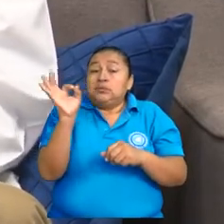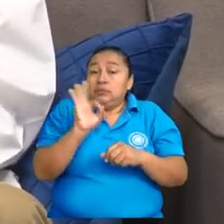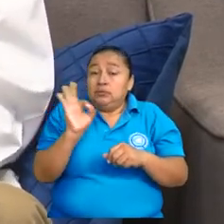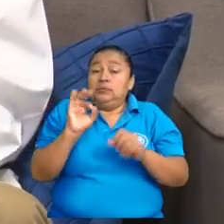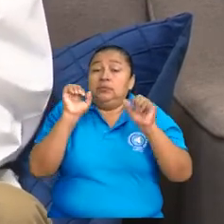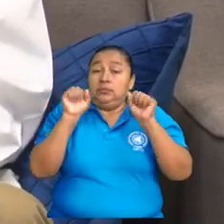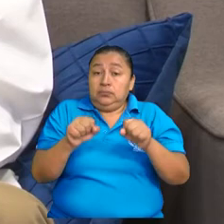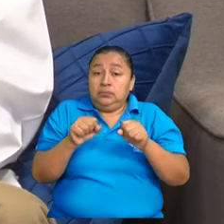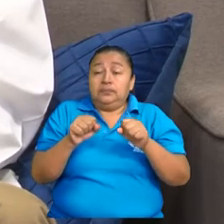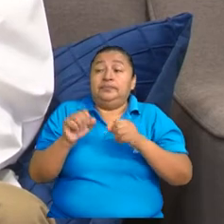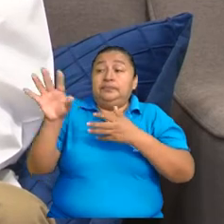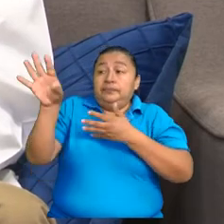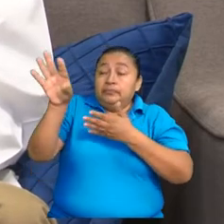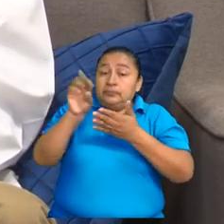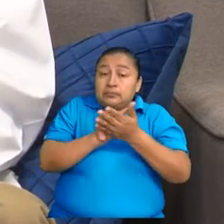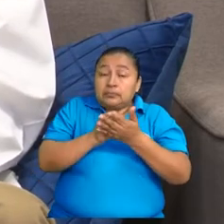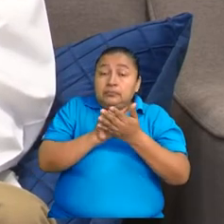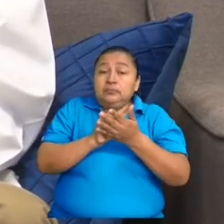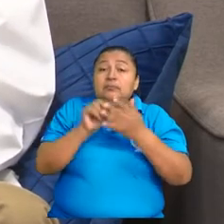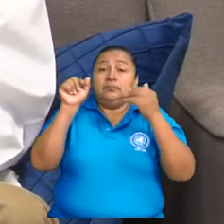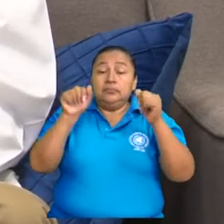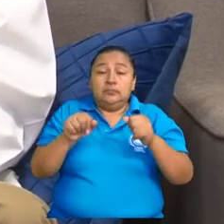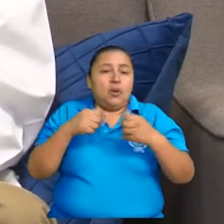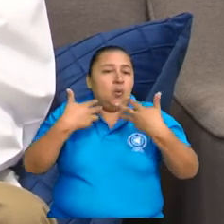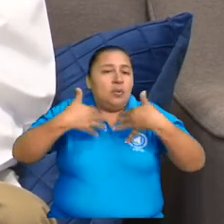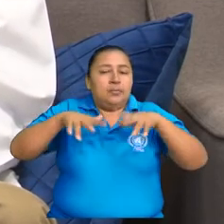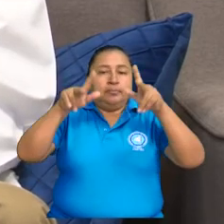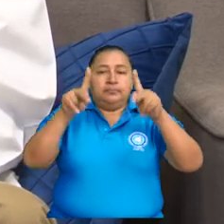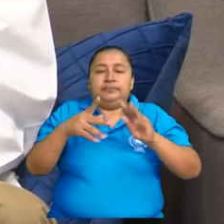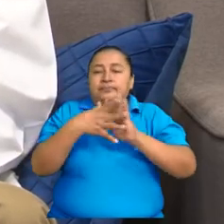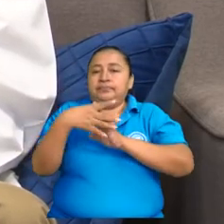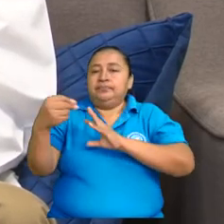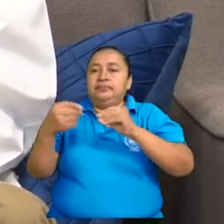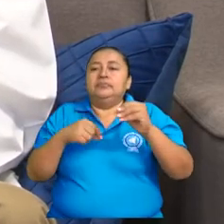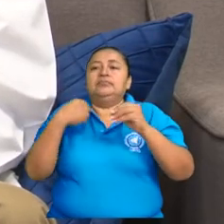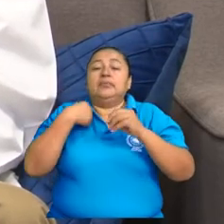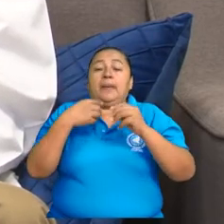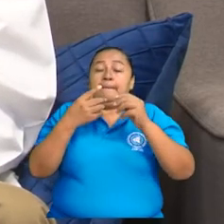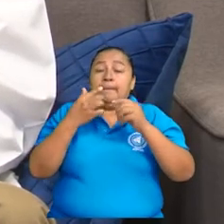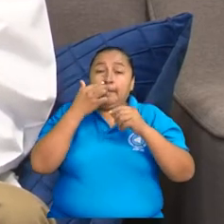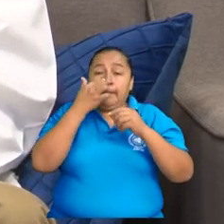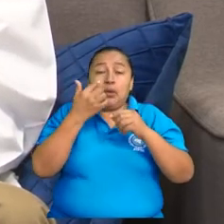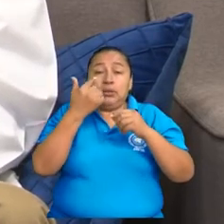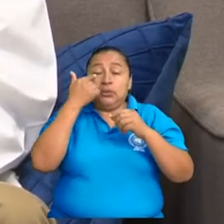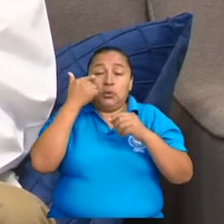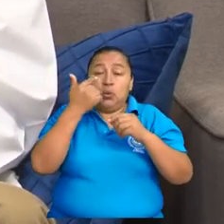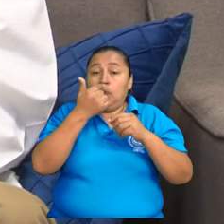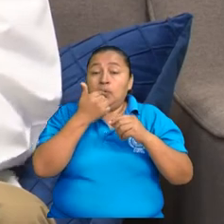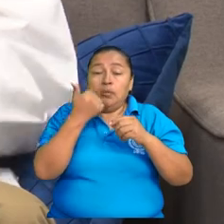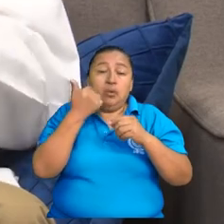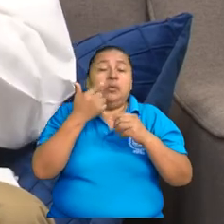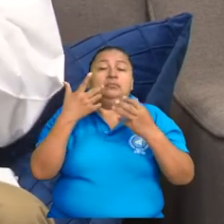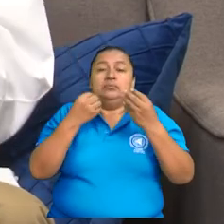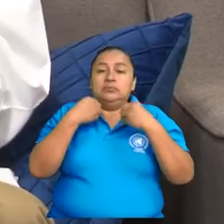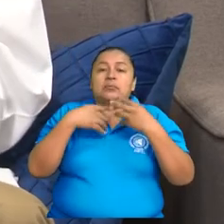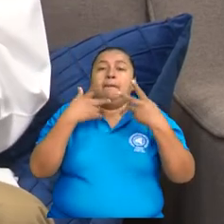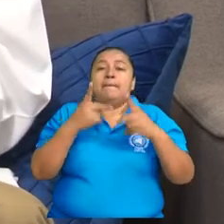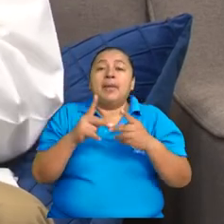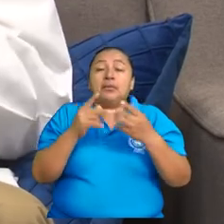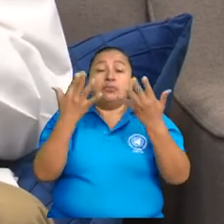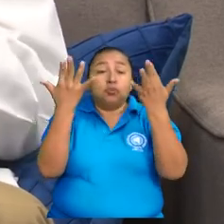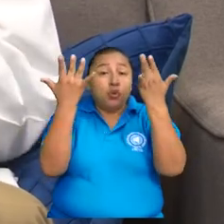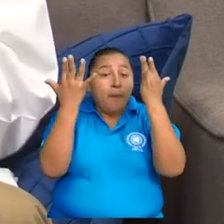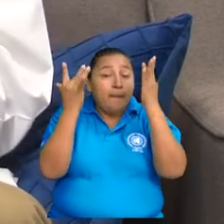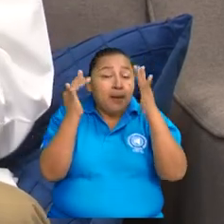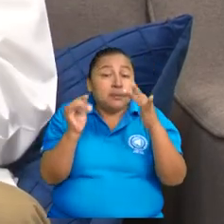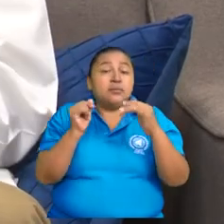se transmite el virus la adquiera una persona es a través de la mucosa de la boca, la nariz o los ojos, porque son